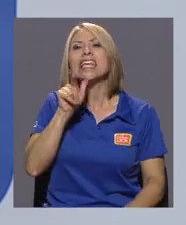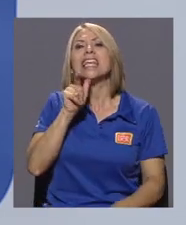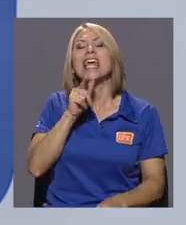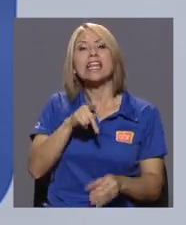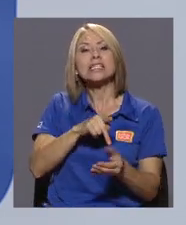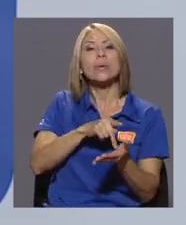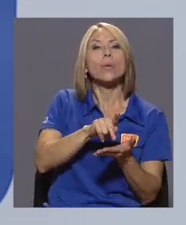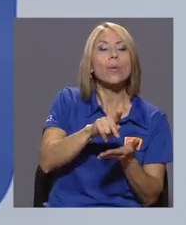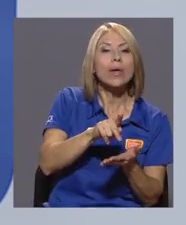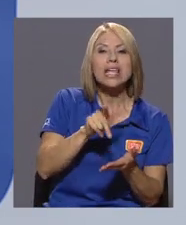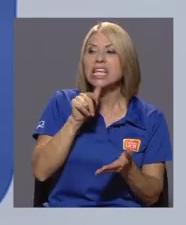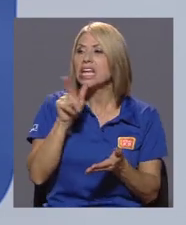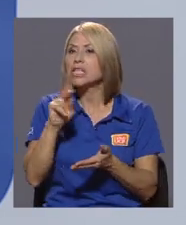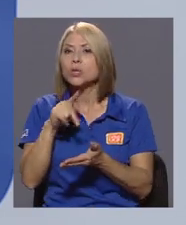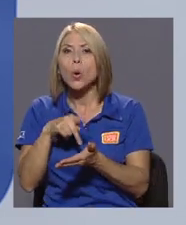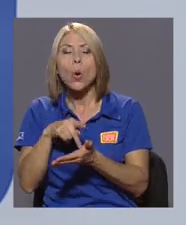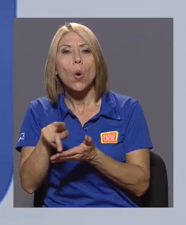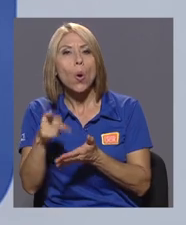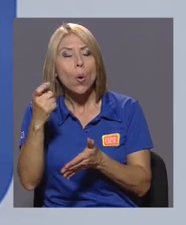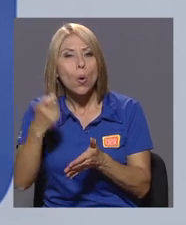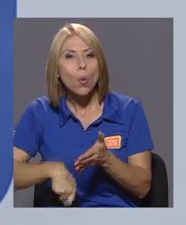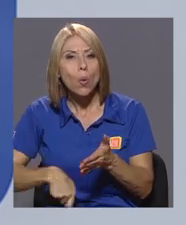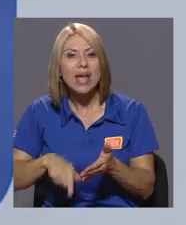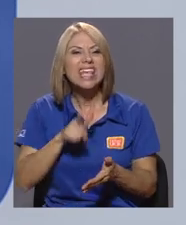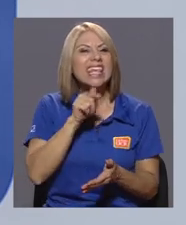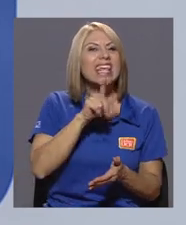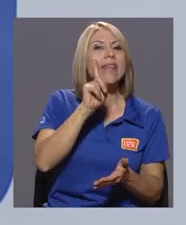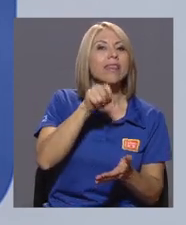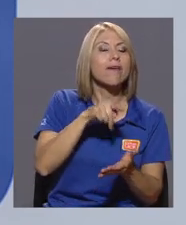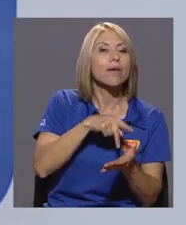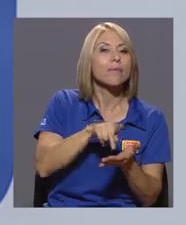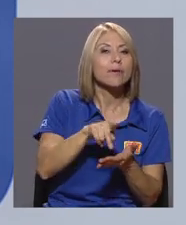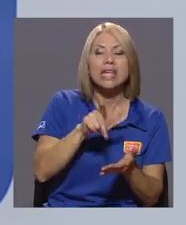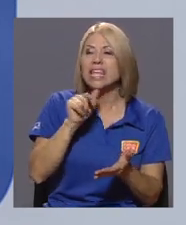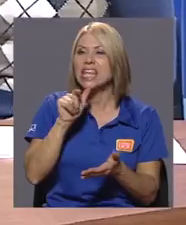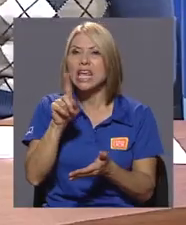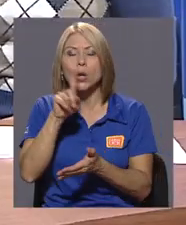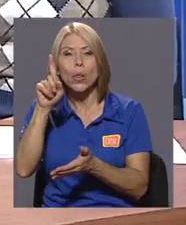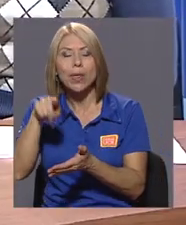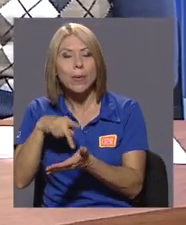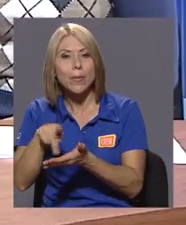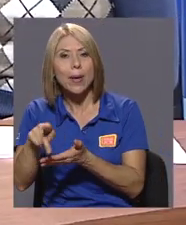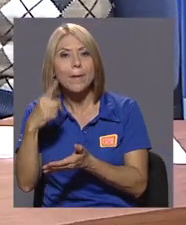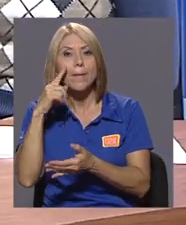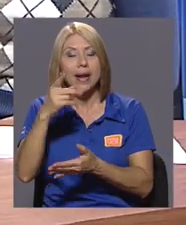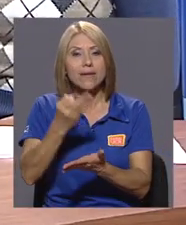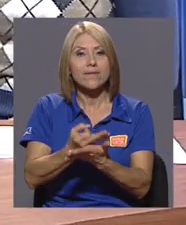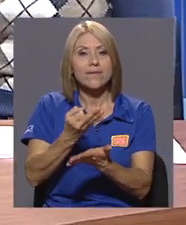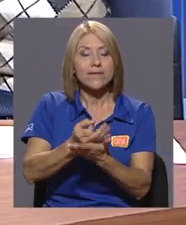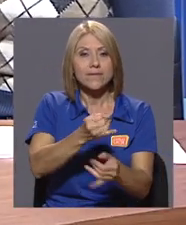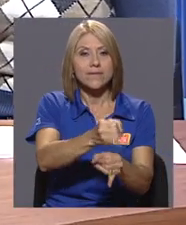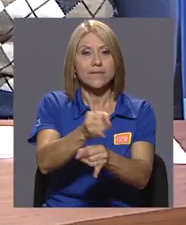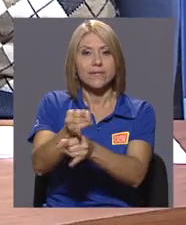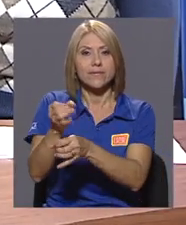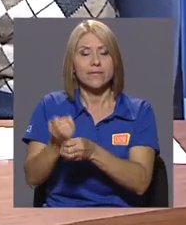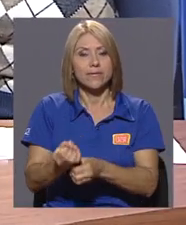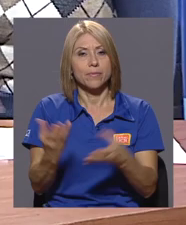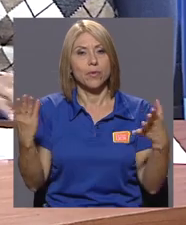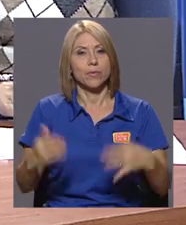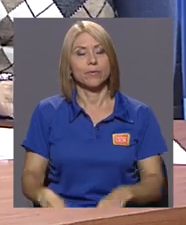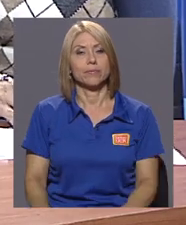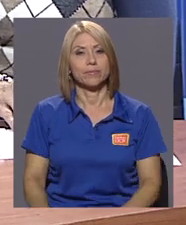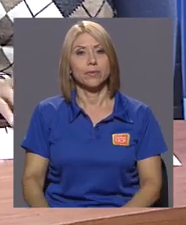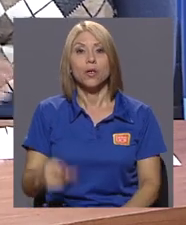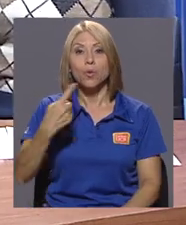aportan no aportan quien debería aportar y quien no debería aportar para financiar la institucionalidad pública y